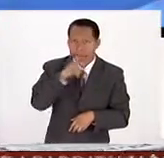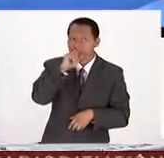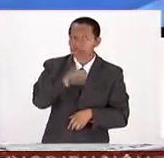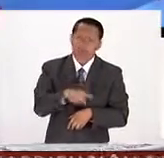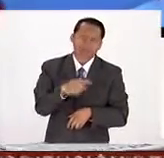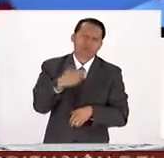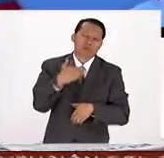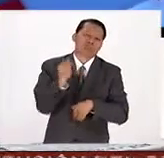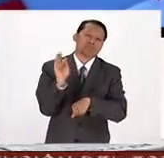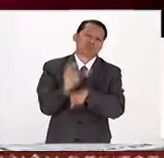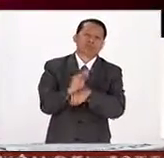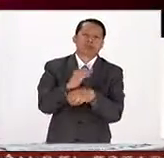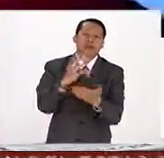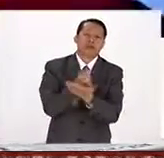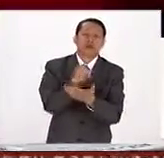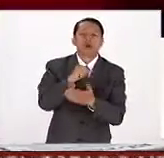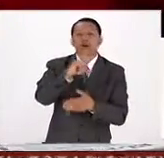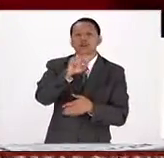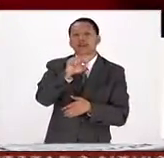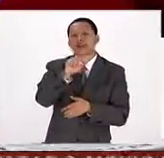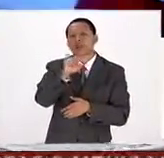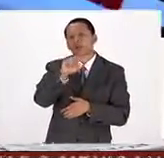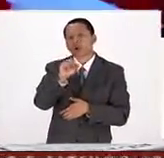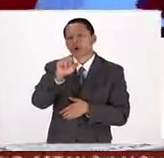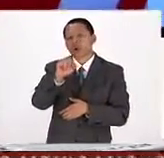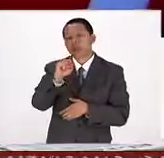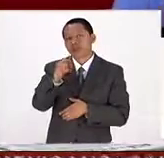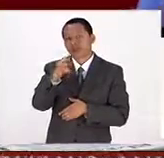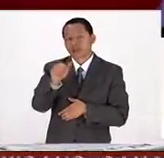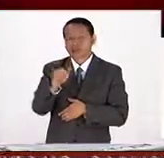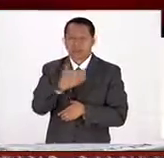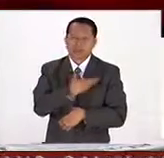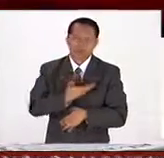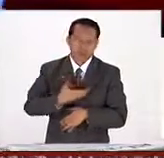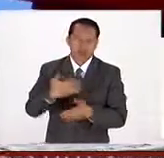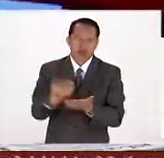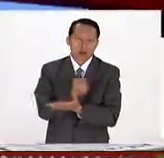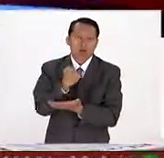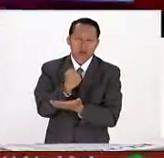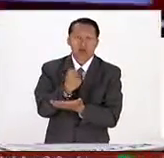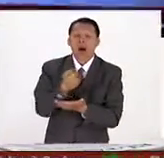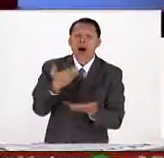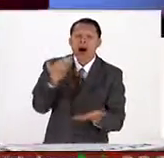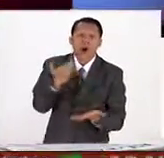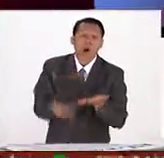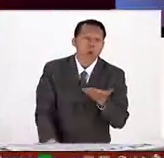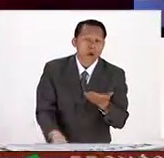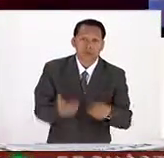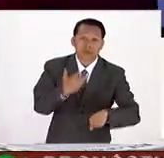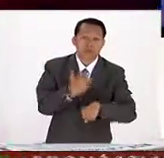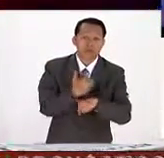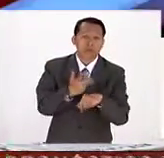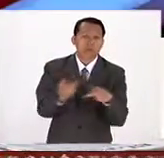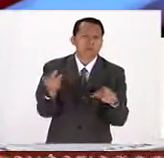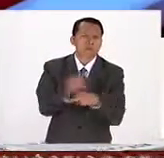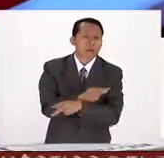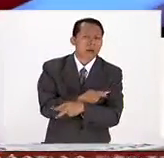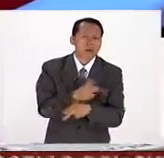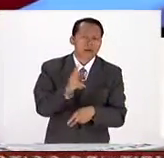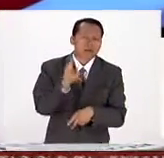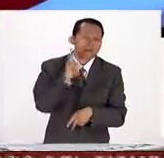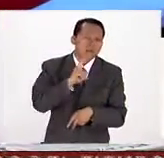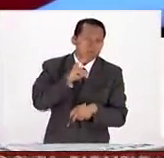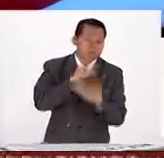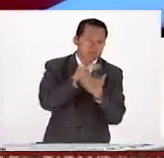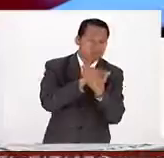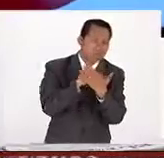triunfo en ese entonces a José Luis Rodríguez Zapatero. Ahora vamos a ver cómo impacta también en el electorado, sin duda alguna moverá la agenda. Muchísimas